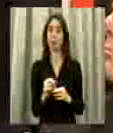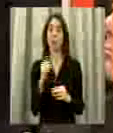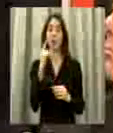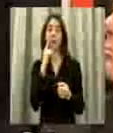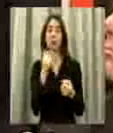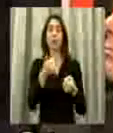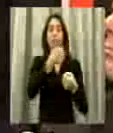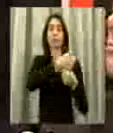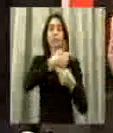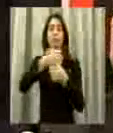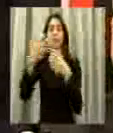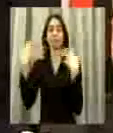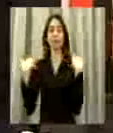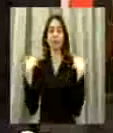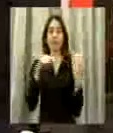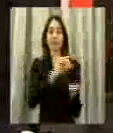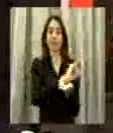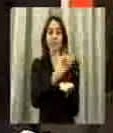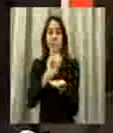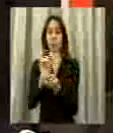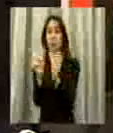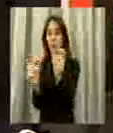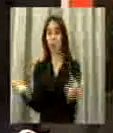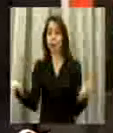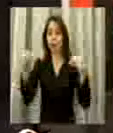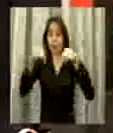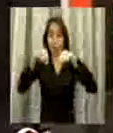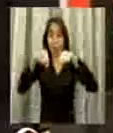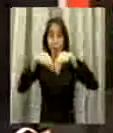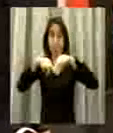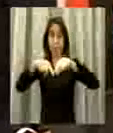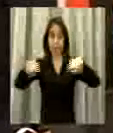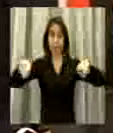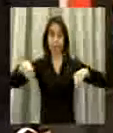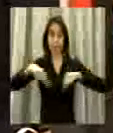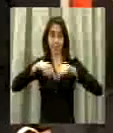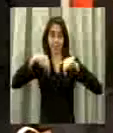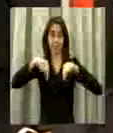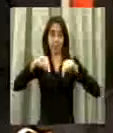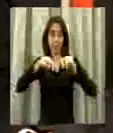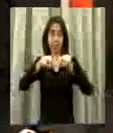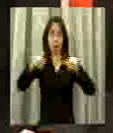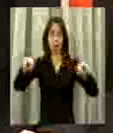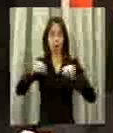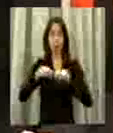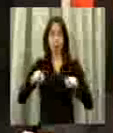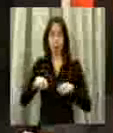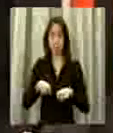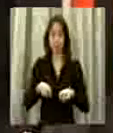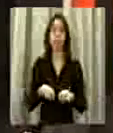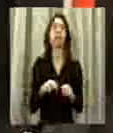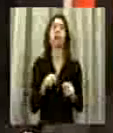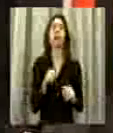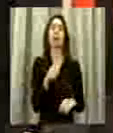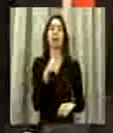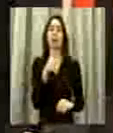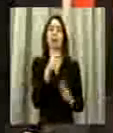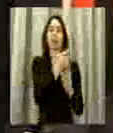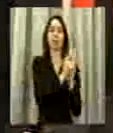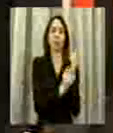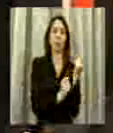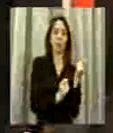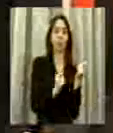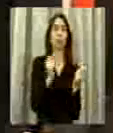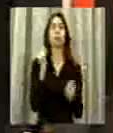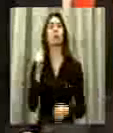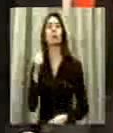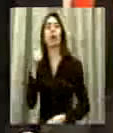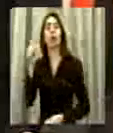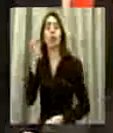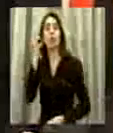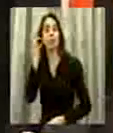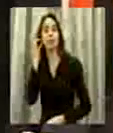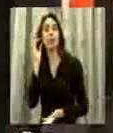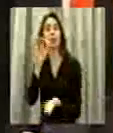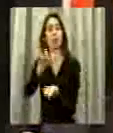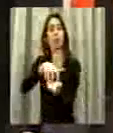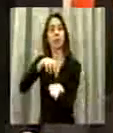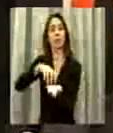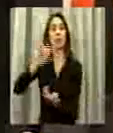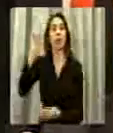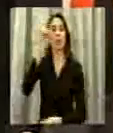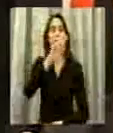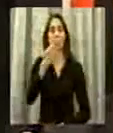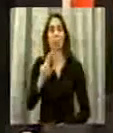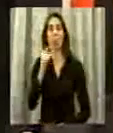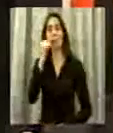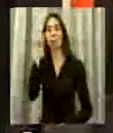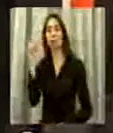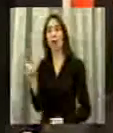encabezan estos organismos están aquí hoy día con nosotros. La Dirección de Presupuesto, aquí está la directora, la Tesorería General de la República, el